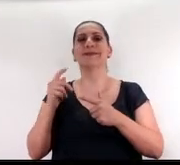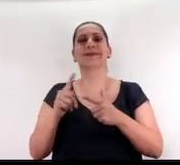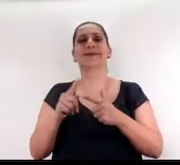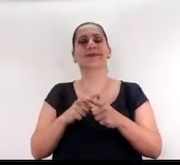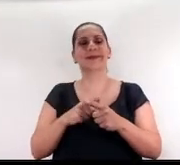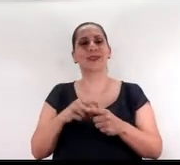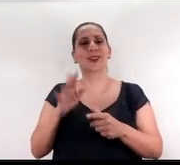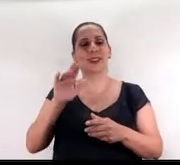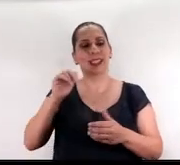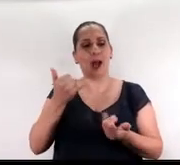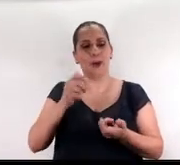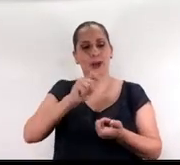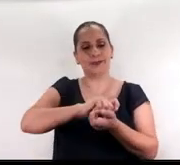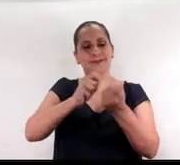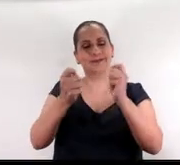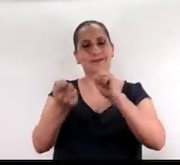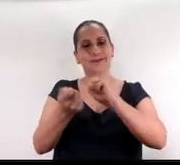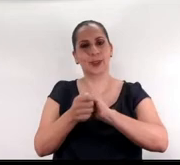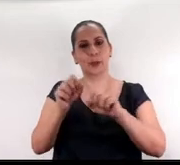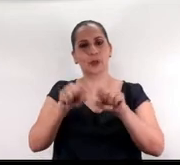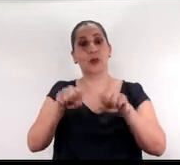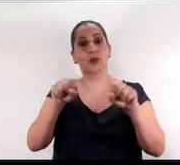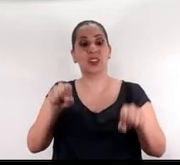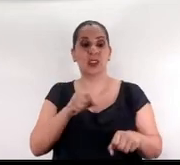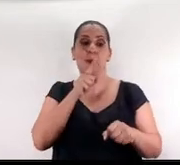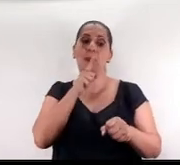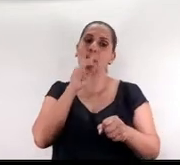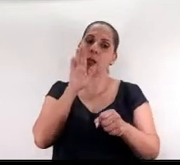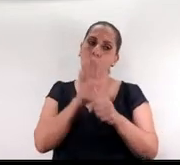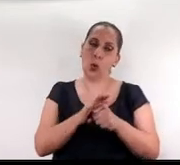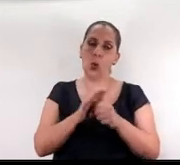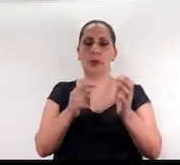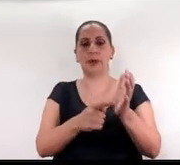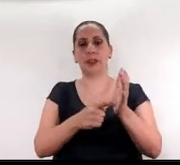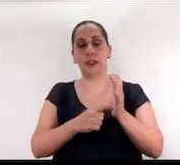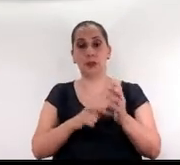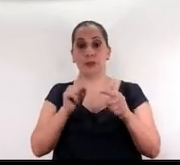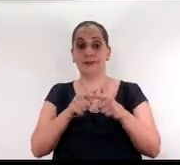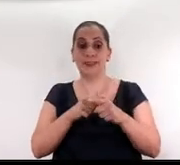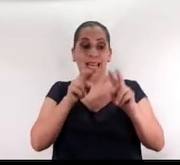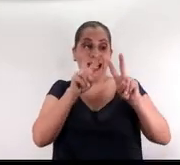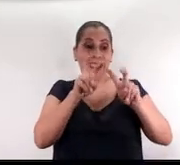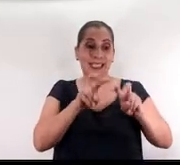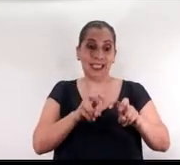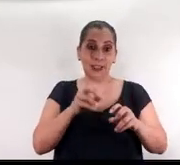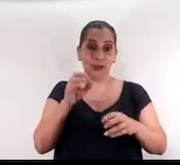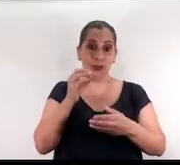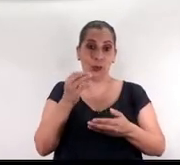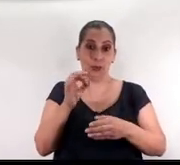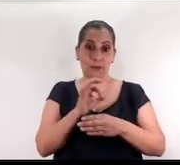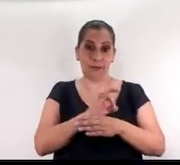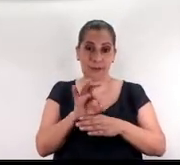pasamos a un sistema de cumplimiento de requisitos, y el analista financiero,